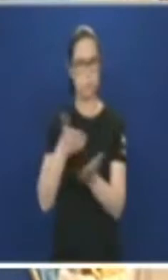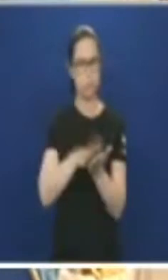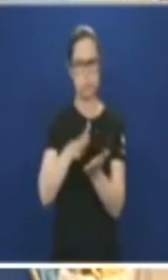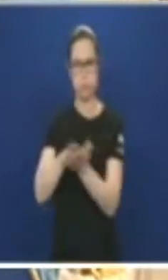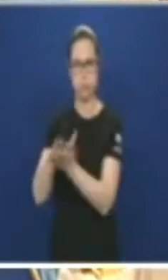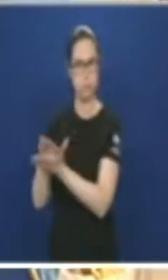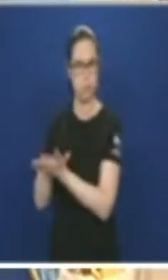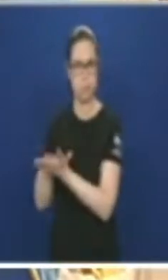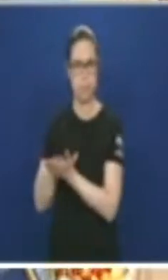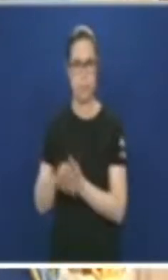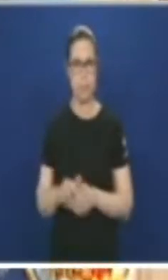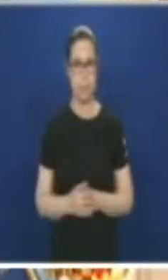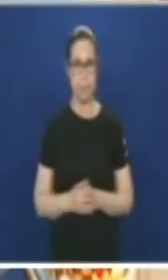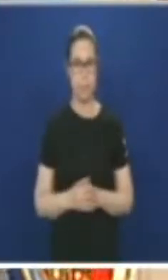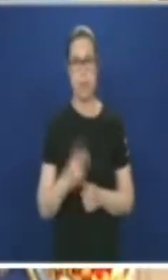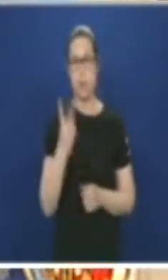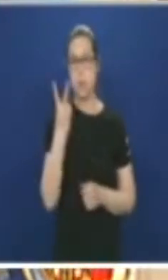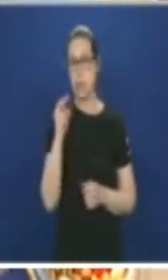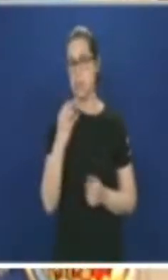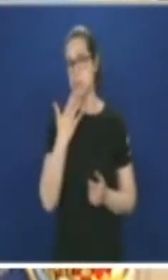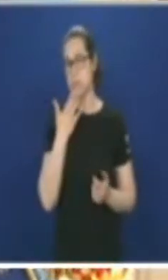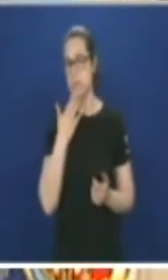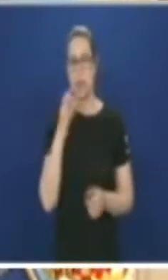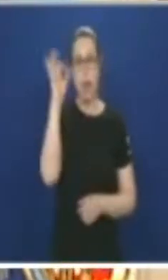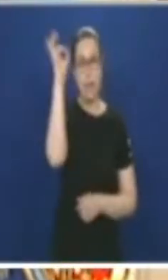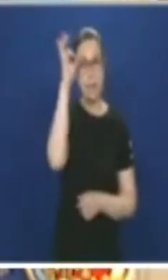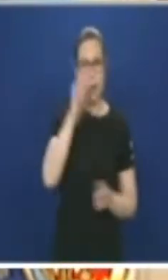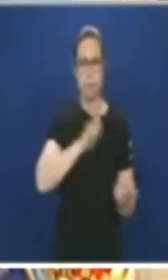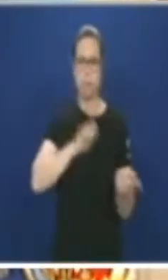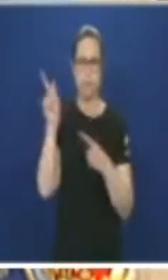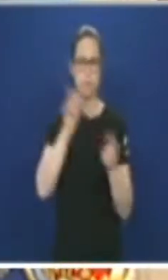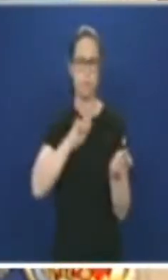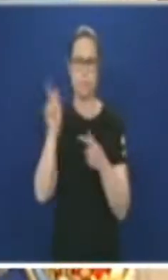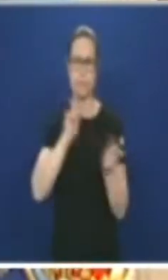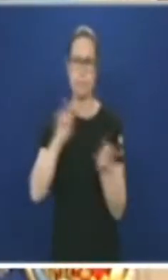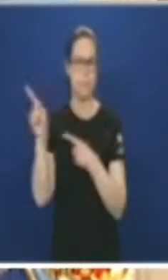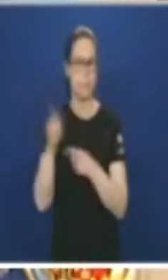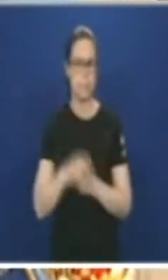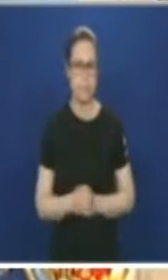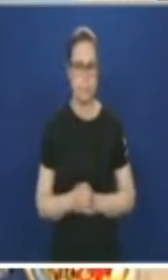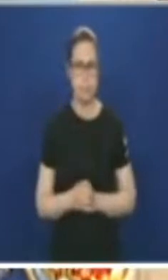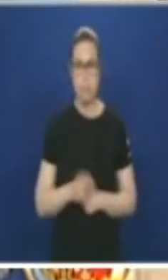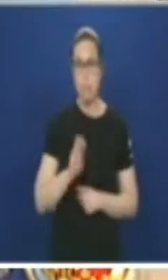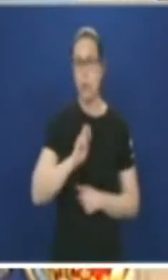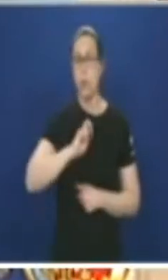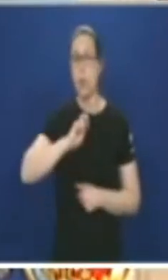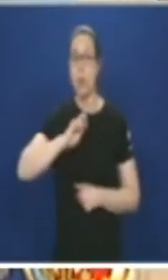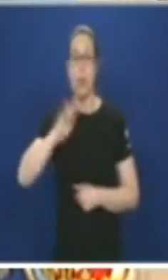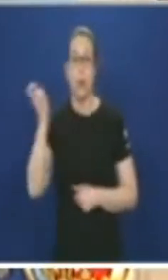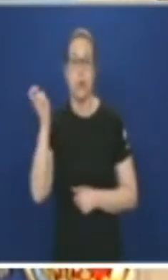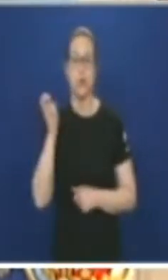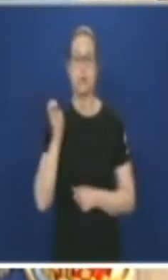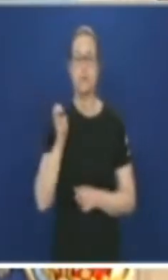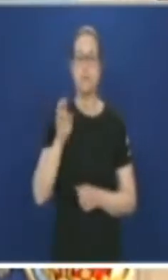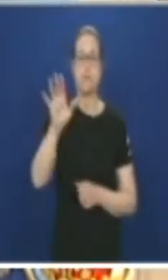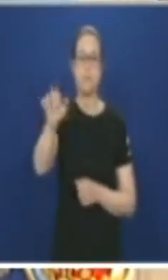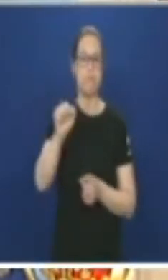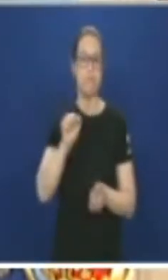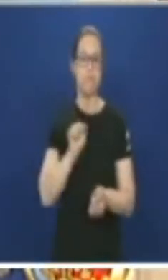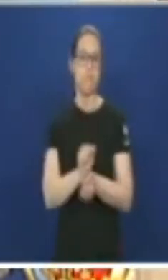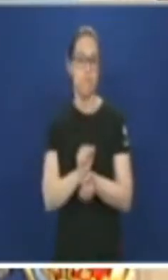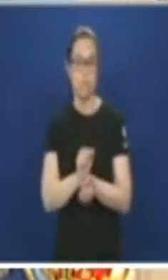veintena, como Castelao, acabaron no exilio. Outros, depurados e condenados ao